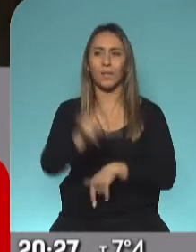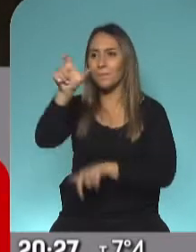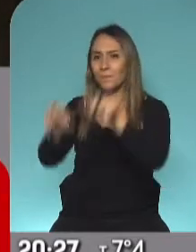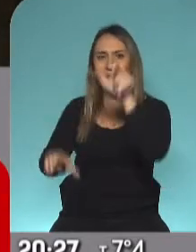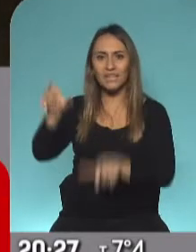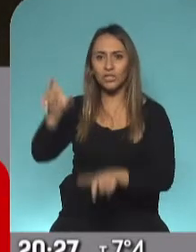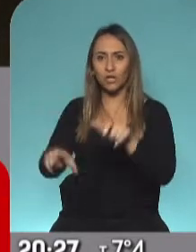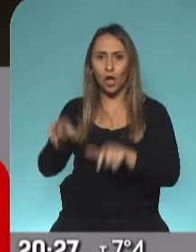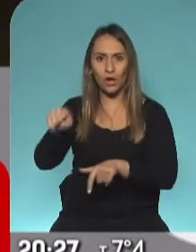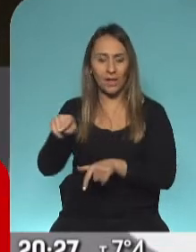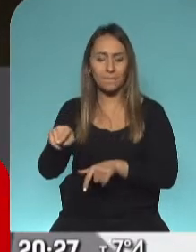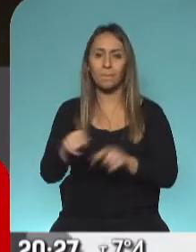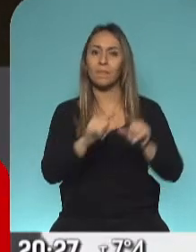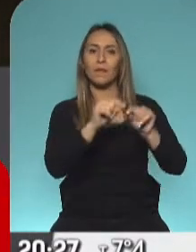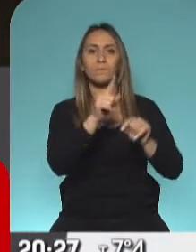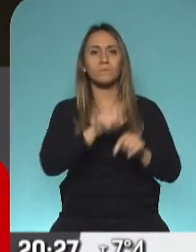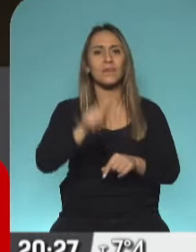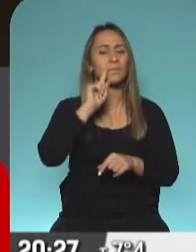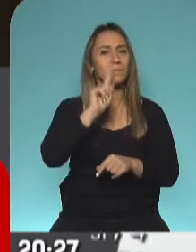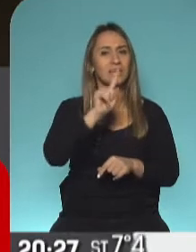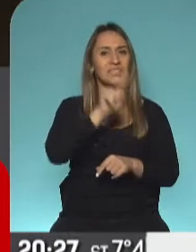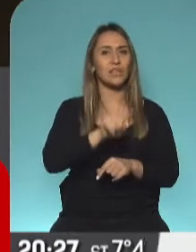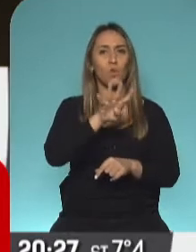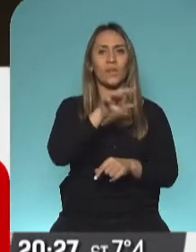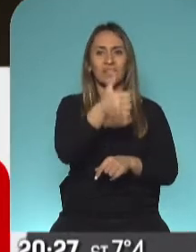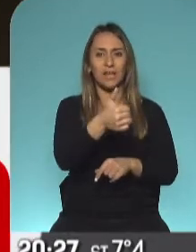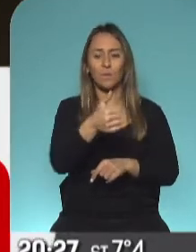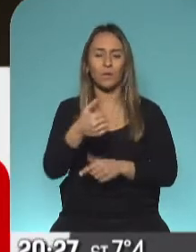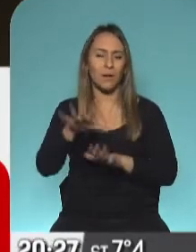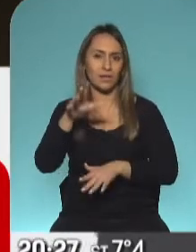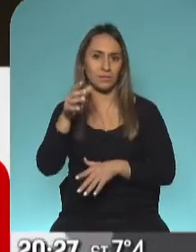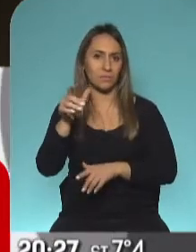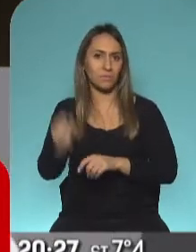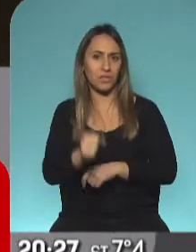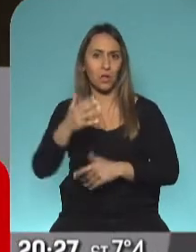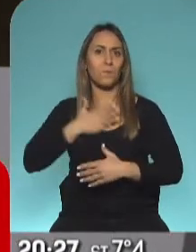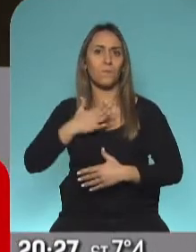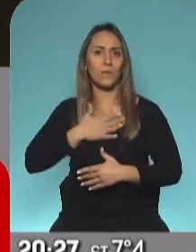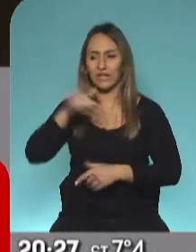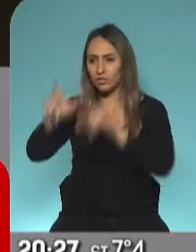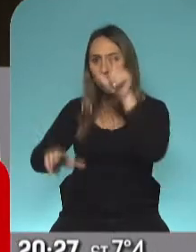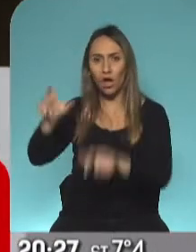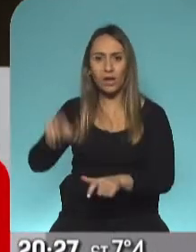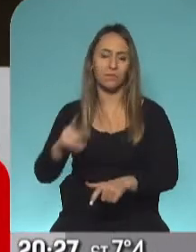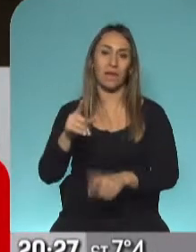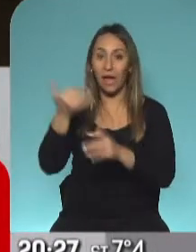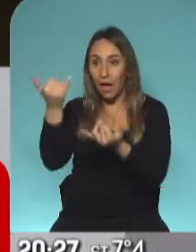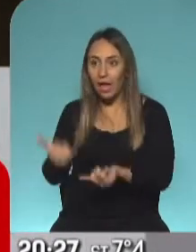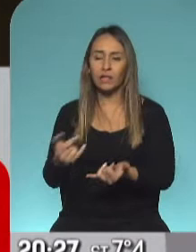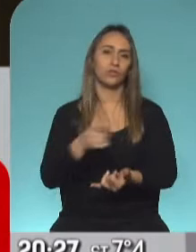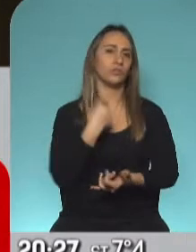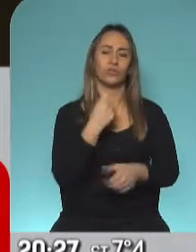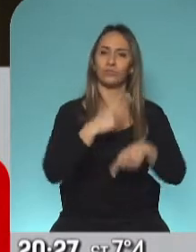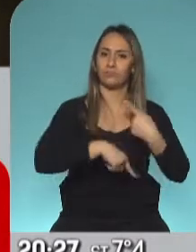representadas en ese número mientras haya personas en esta situación nosotros vamos a seguir trabajando con todo el esfuerzo